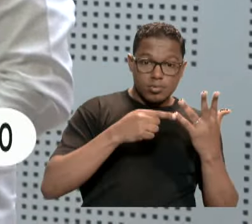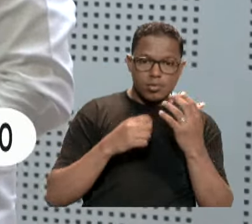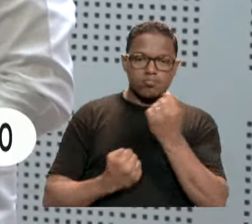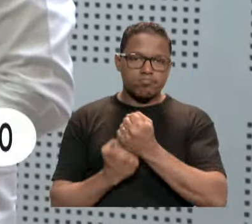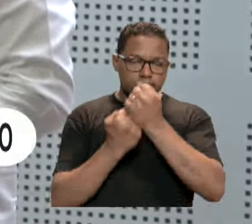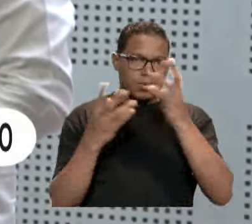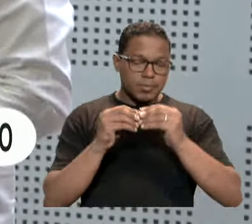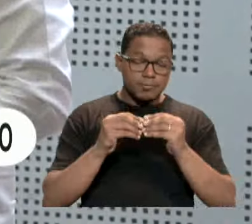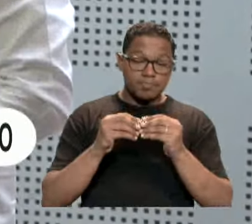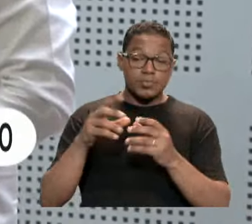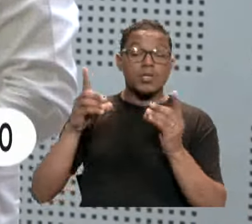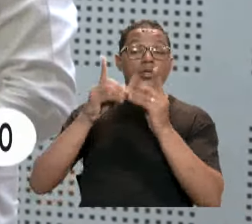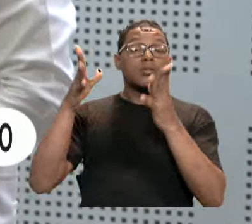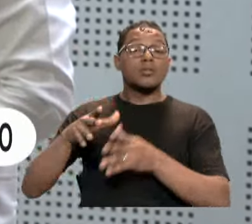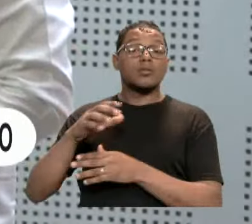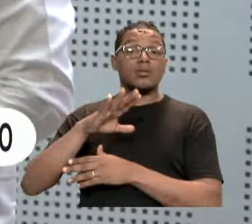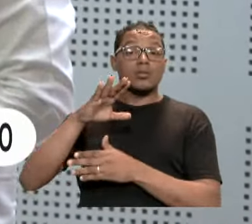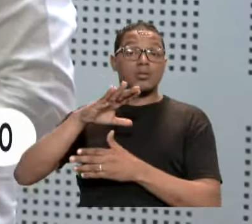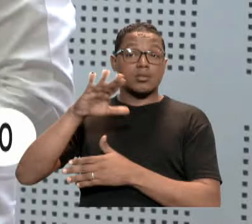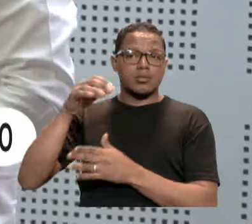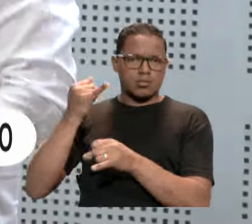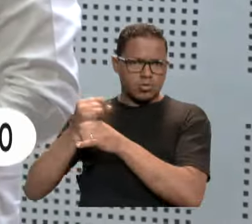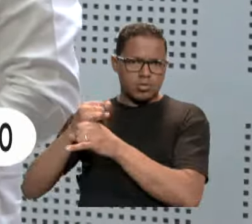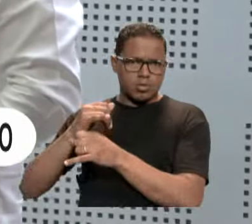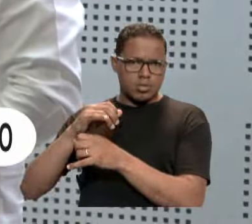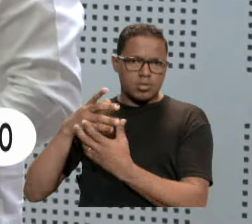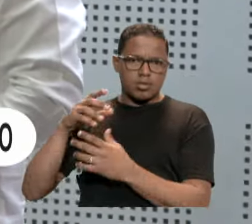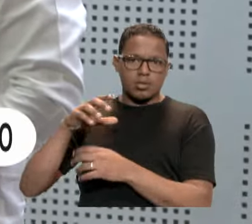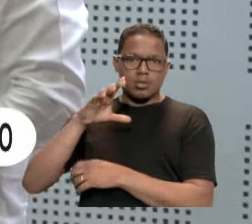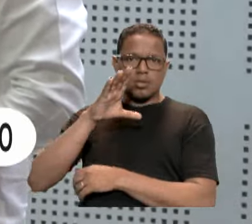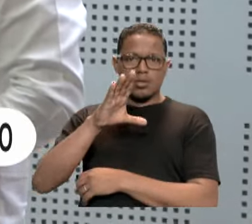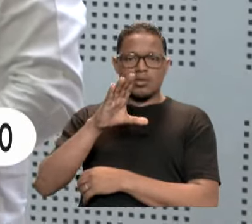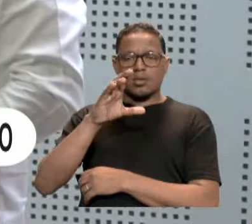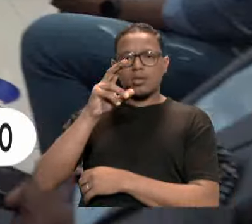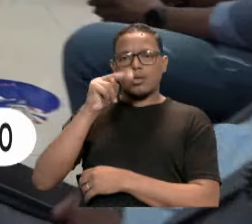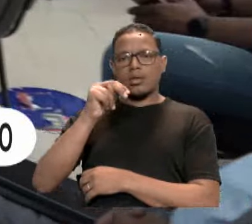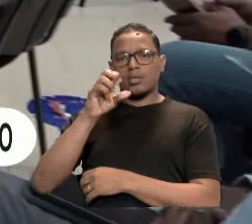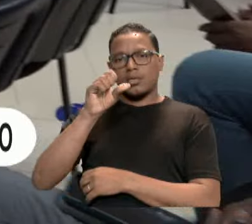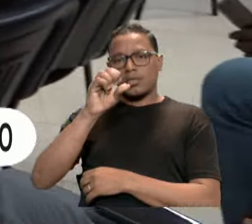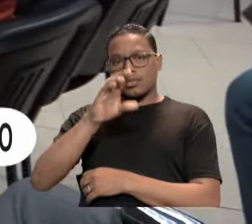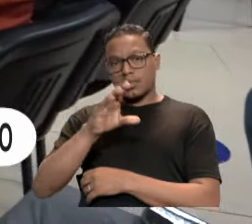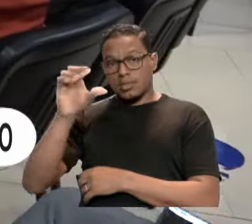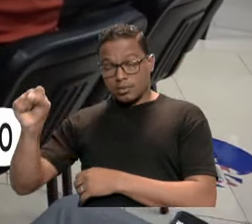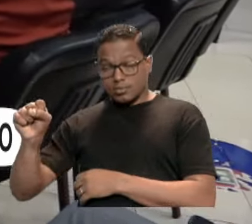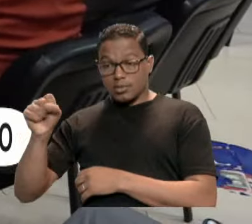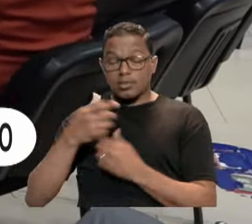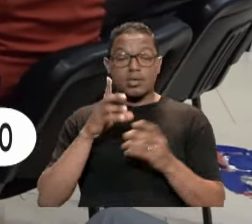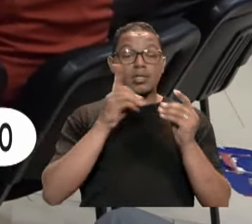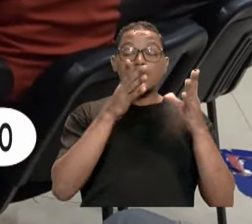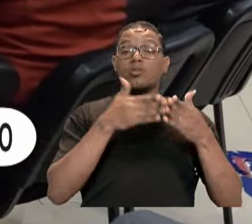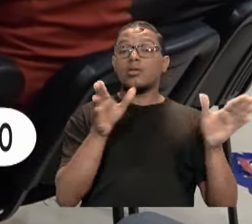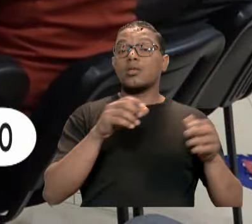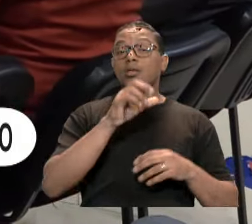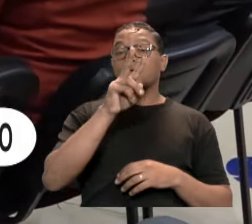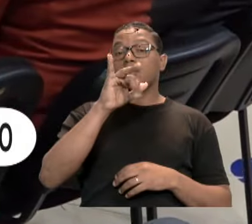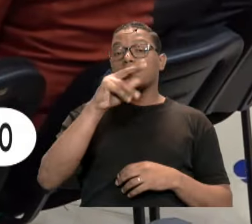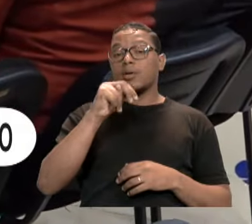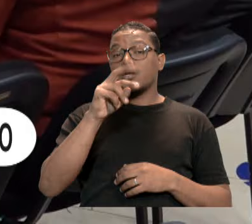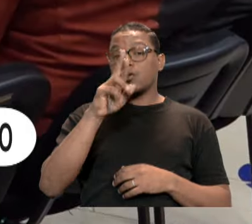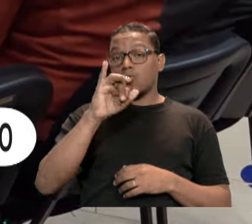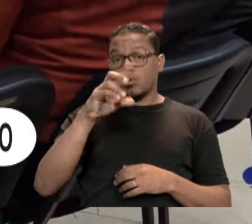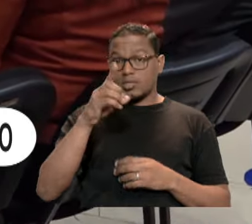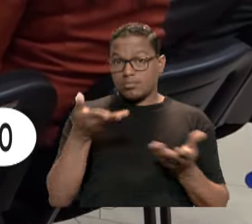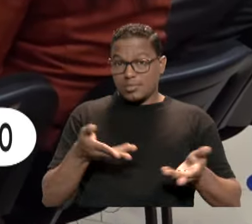esta institución, del Centro Nacional de Ciberseguridad, el general Grateró, como nuestro director general Iván Ruiz, estuvieron firmando este